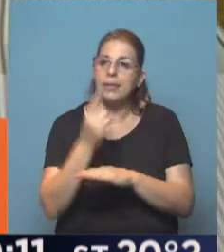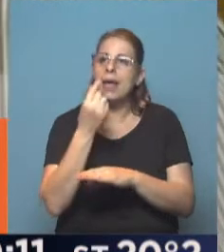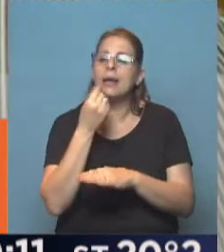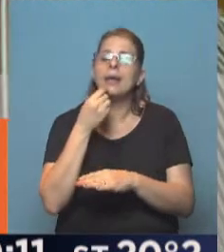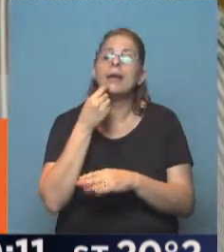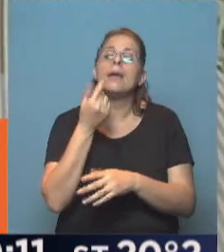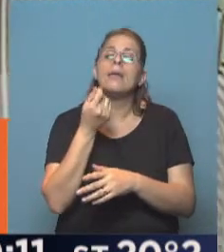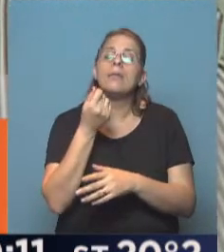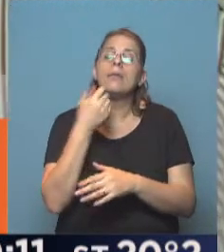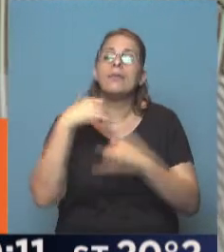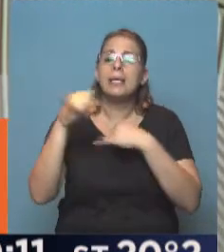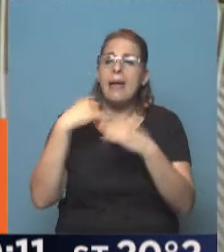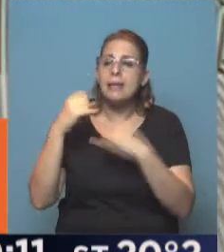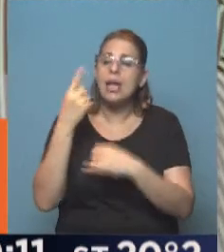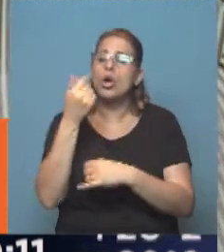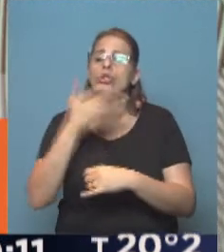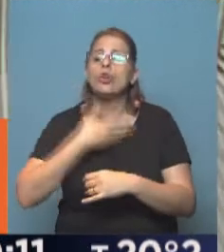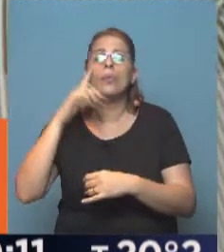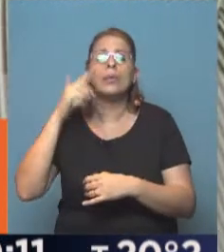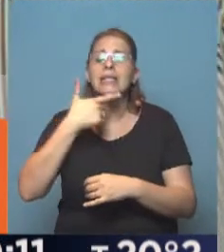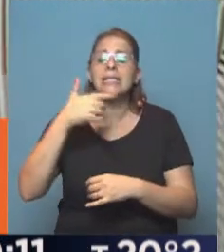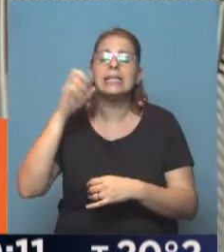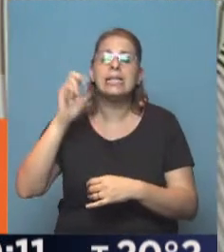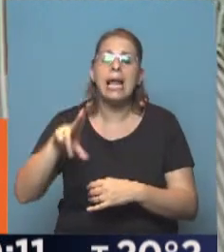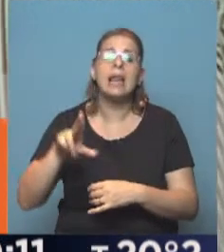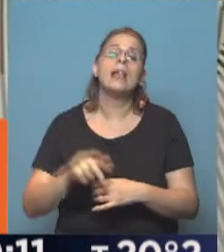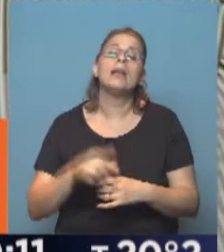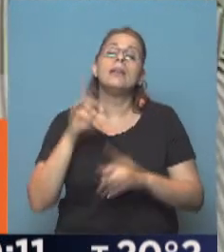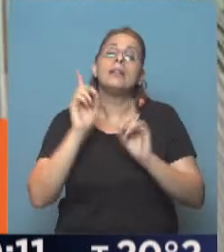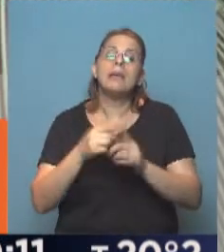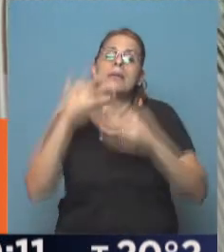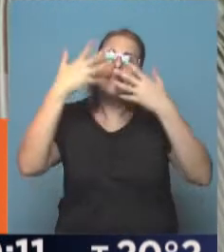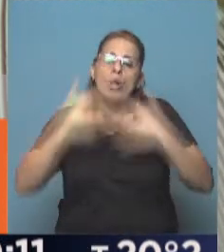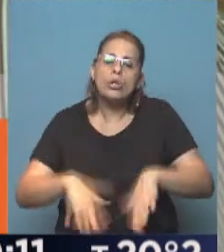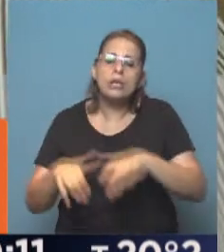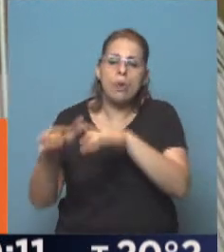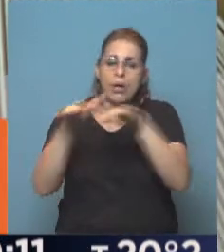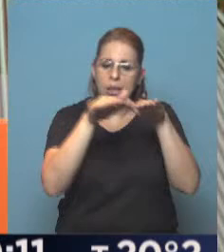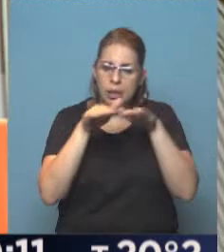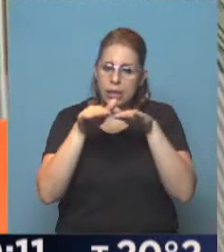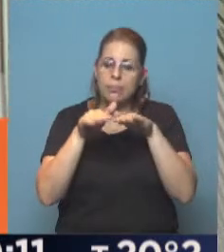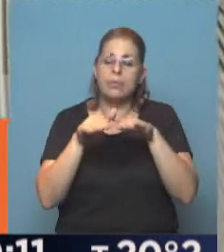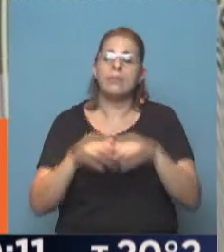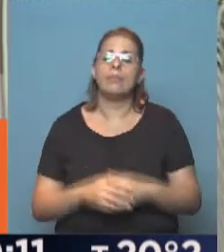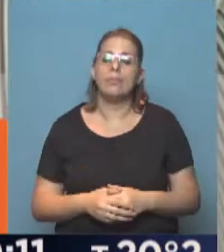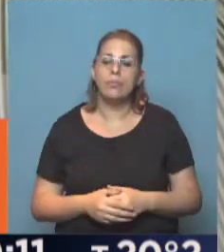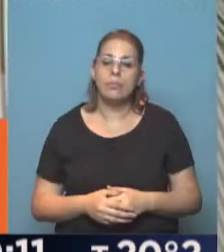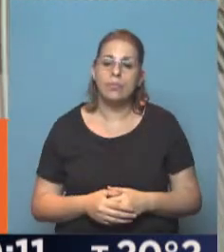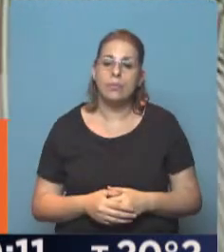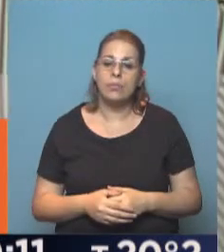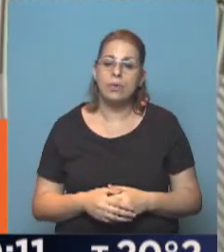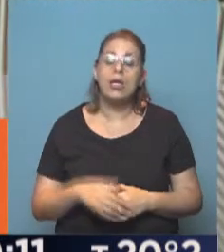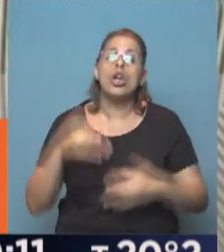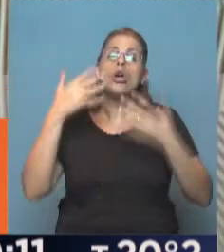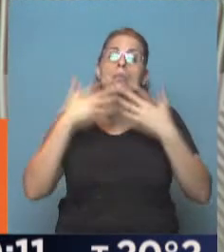financiamiento el costo fiscal, ¿no? Digamos. Así que esto es un proyecto equilibrado, es bastante